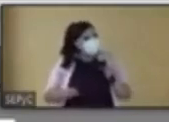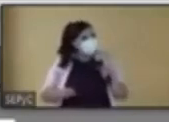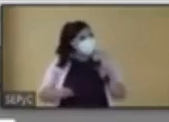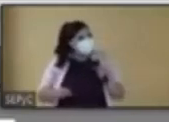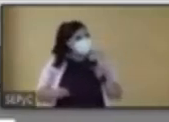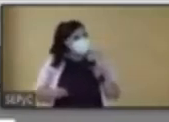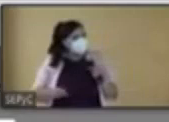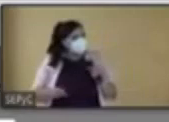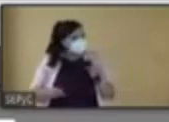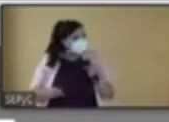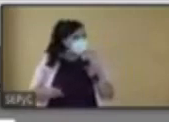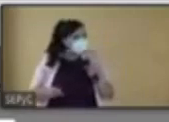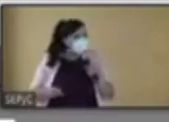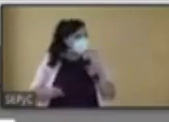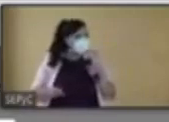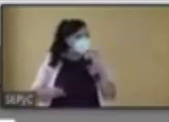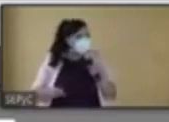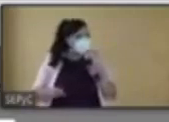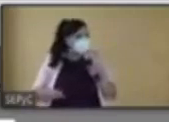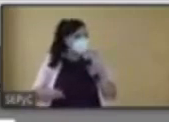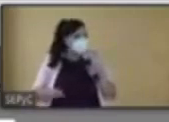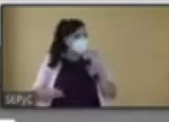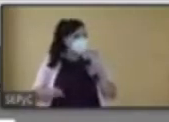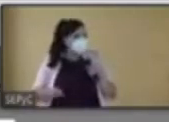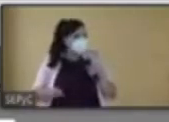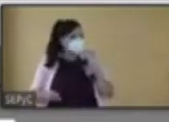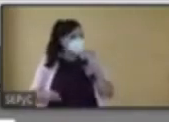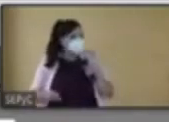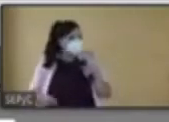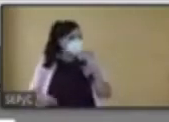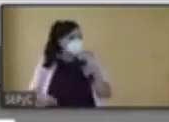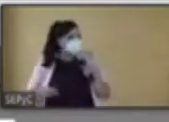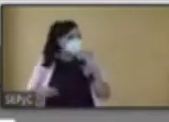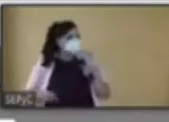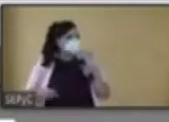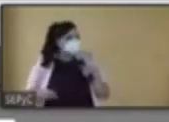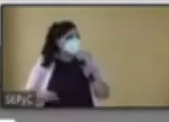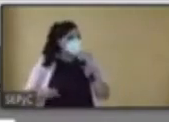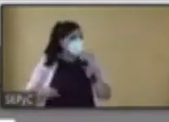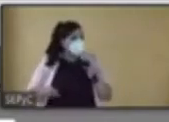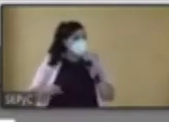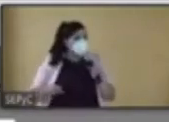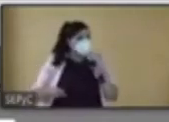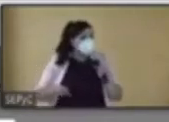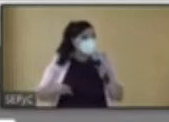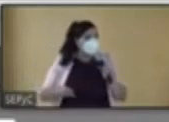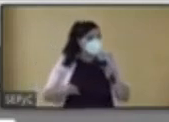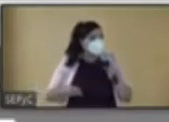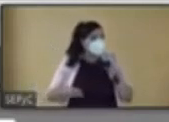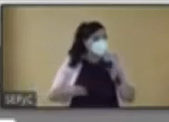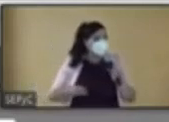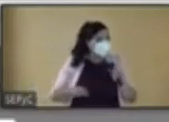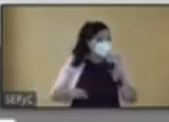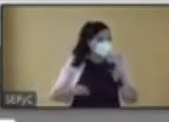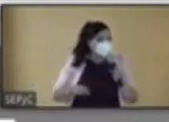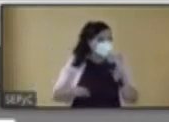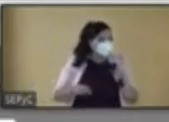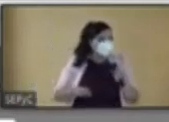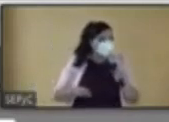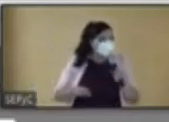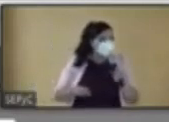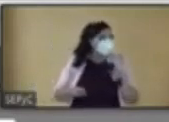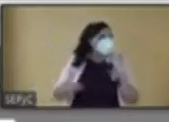fue el beneficiario? Si el declarante, el cónyuge o cualquiera de los parentescos que aquí vienen. Se preguntarán por qué vienen todos